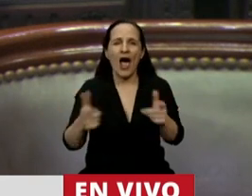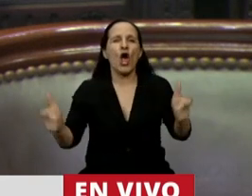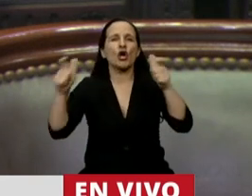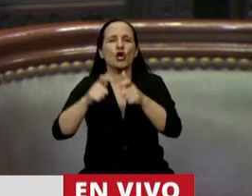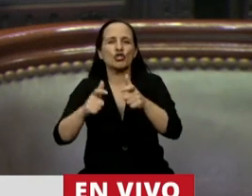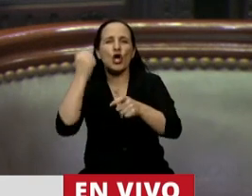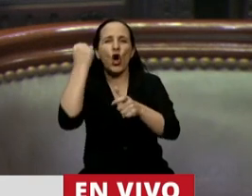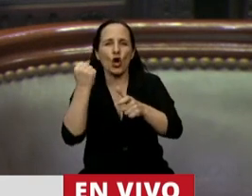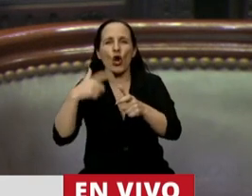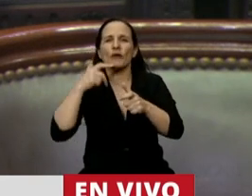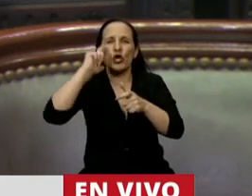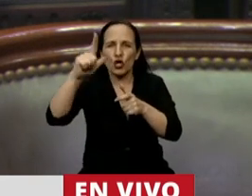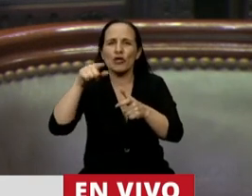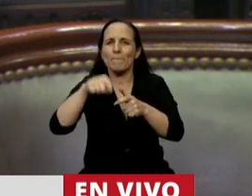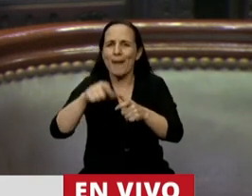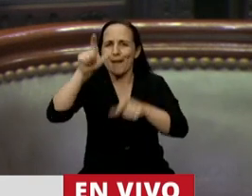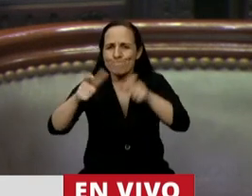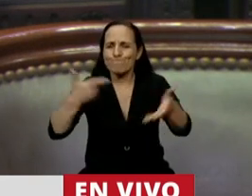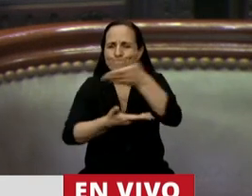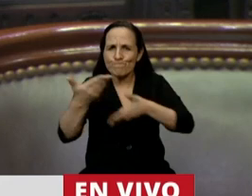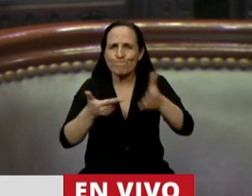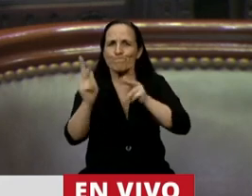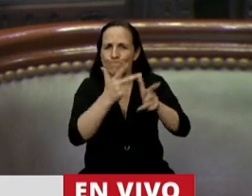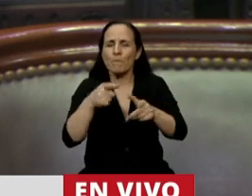Económico y Social que garantice el diálogo y nos